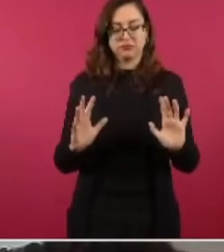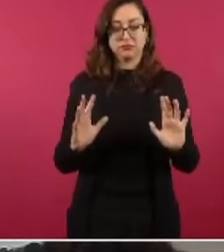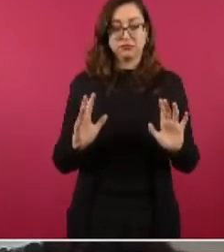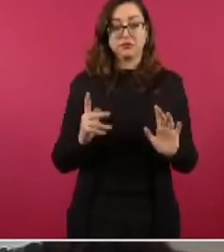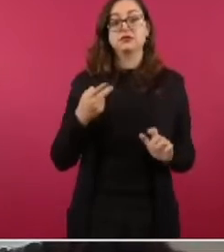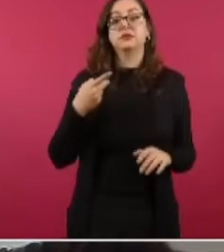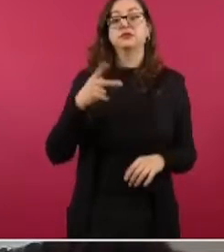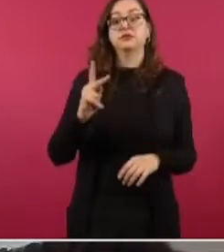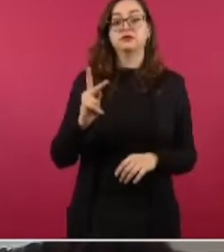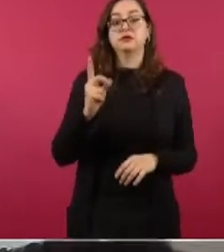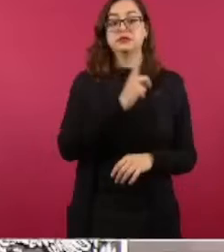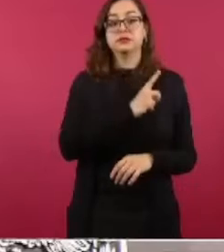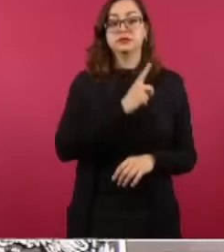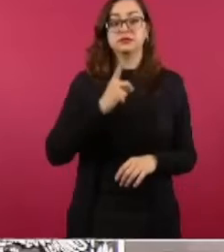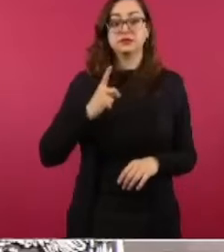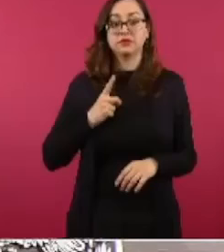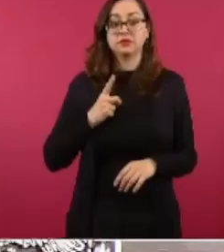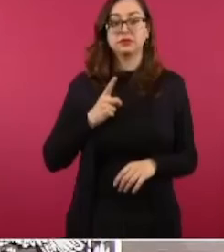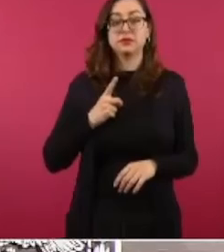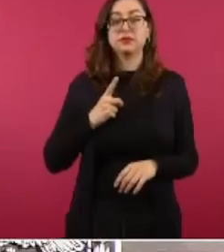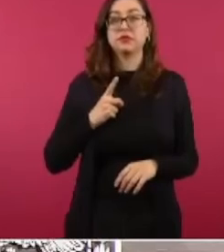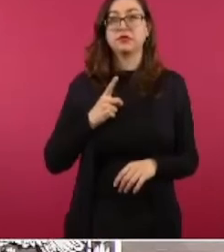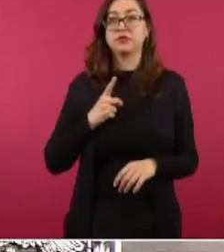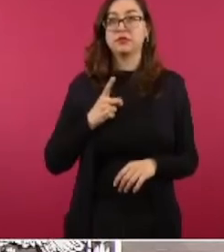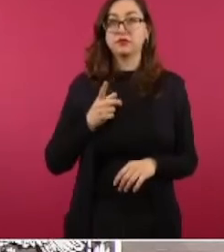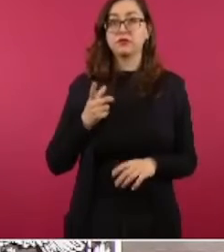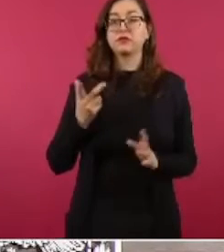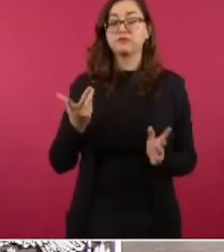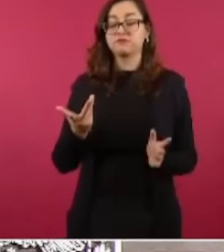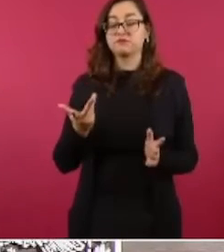era la primera ministra cuando fui